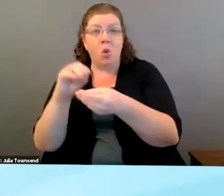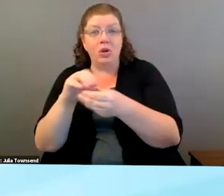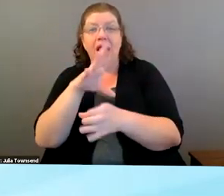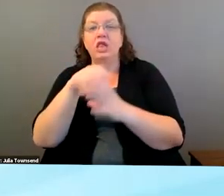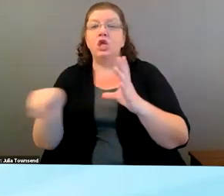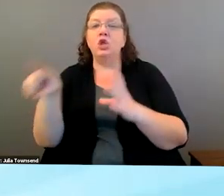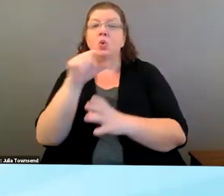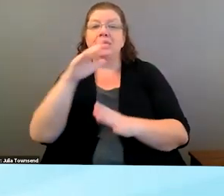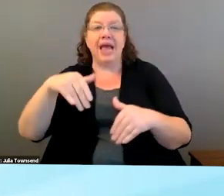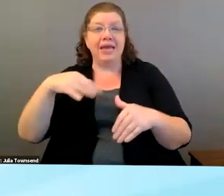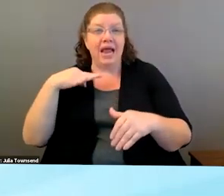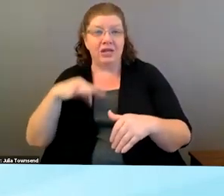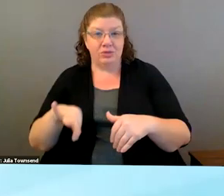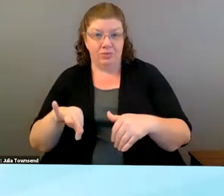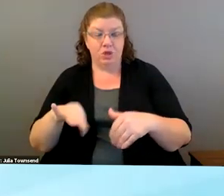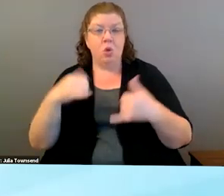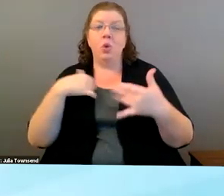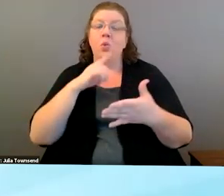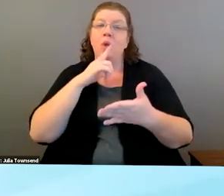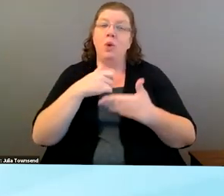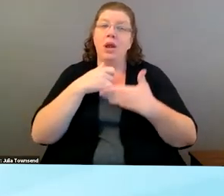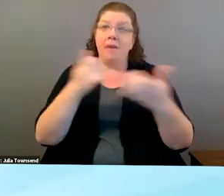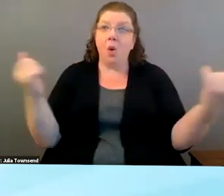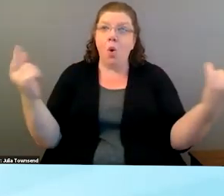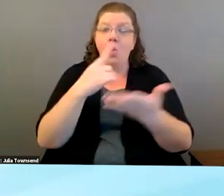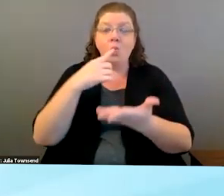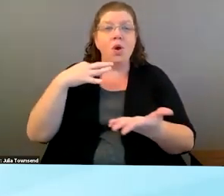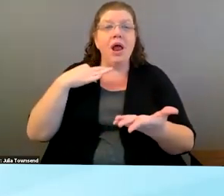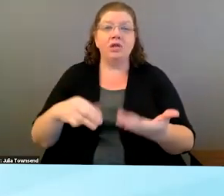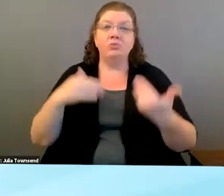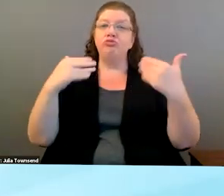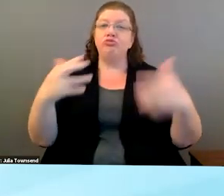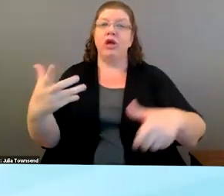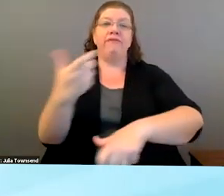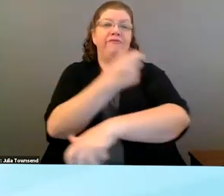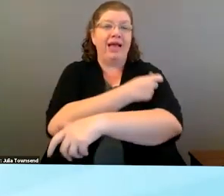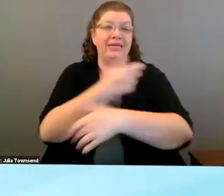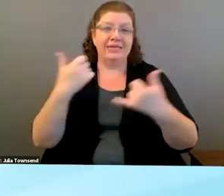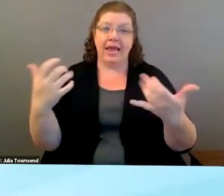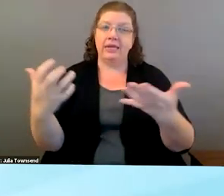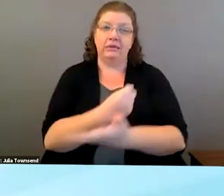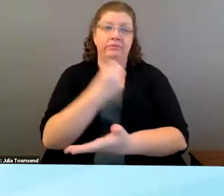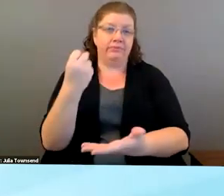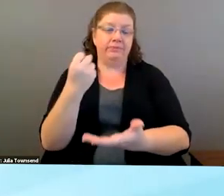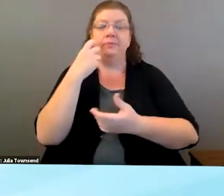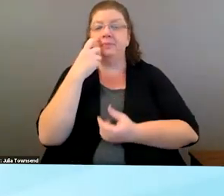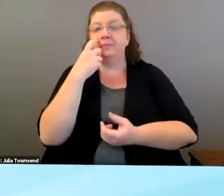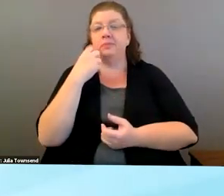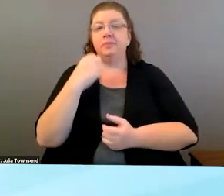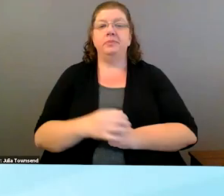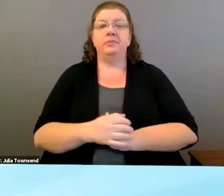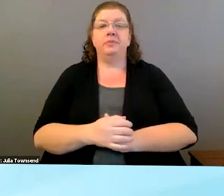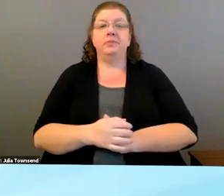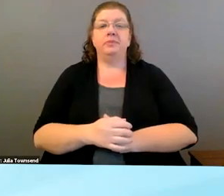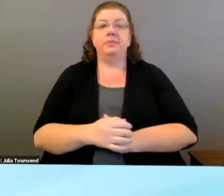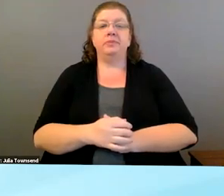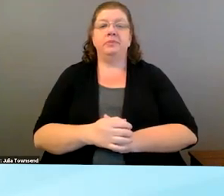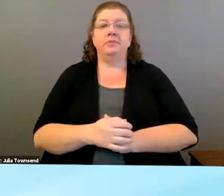estamos trabajando duro para ayudar a todas las personas que son elegibles a vacunarse de forma oportuna próxima